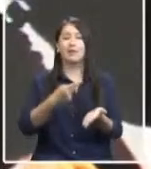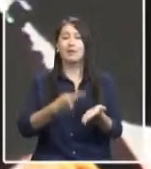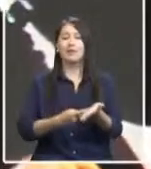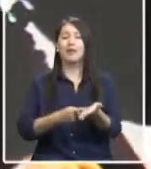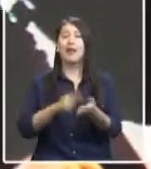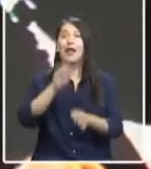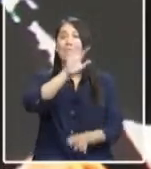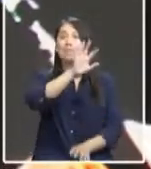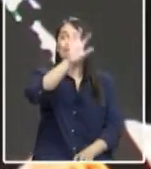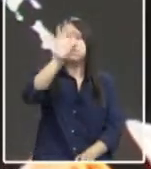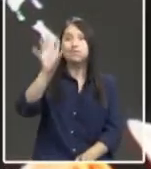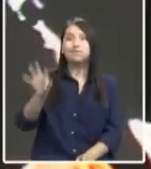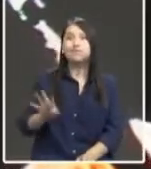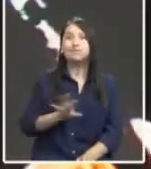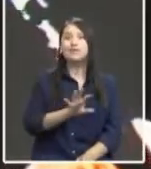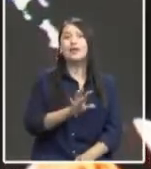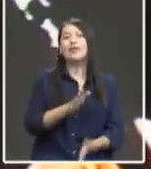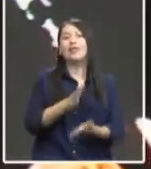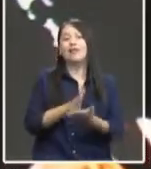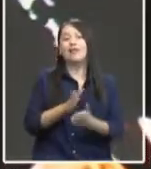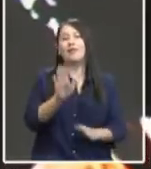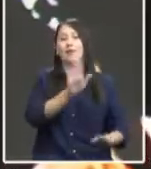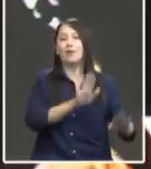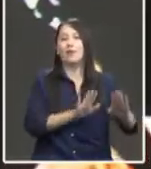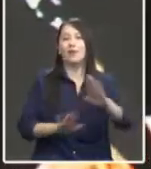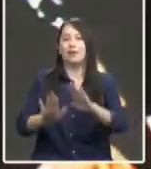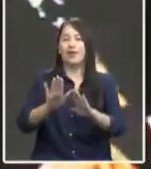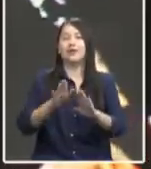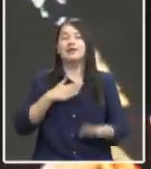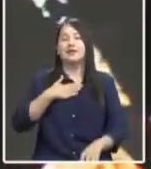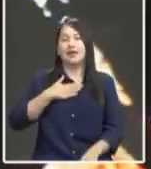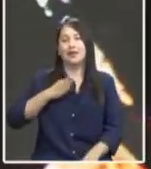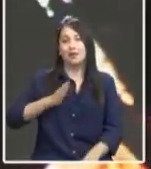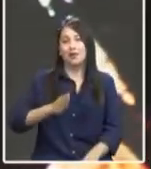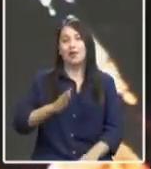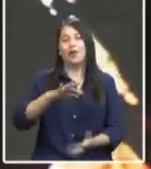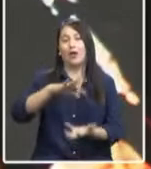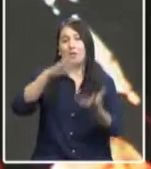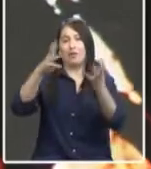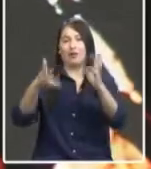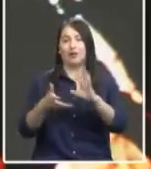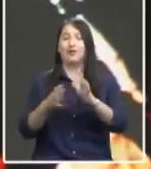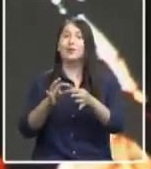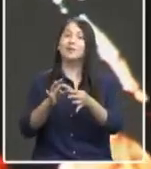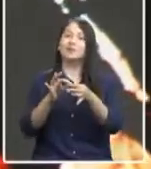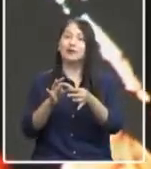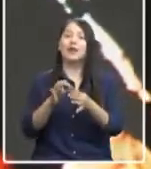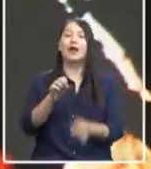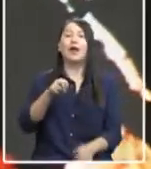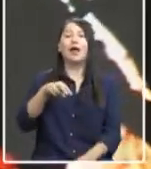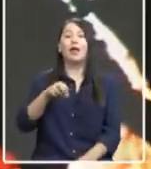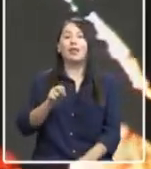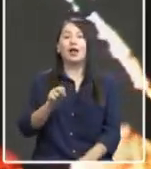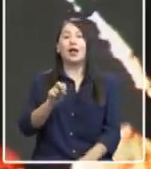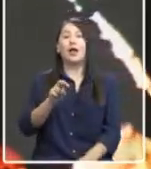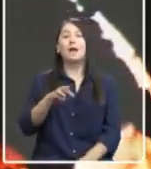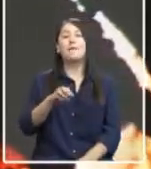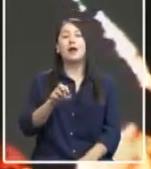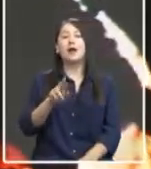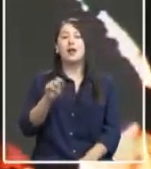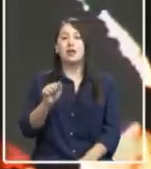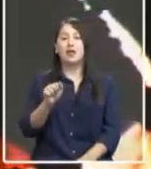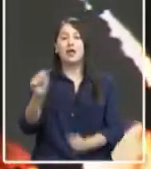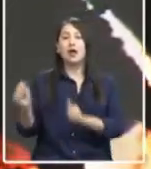que debemos proteger si queremos conservar este planeta. Muchas gracias, Ana María, por tu exposición y acompañarnos en este